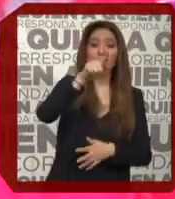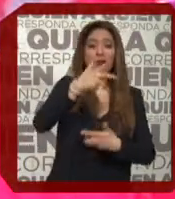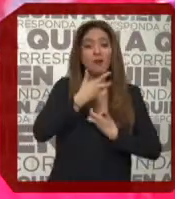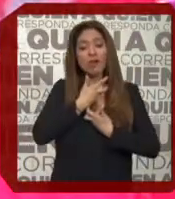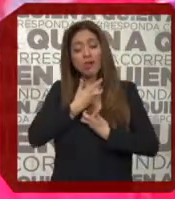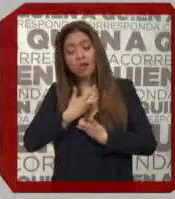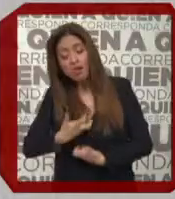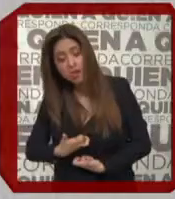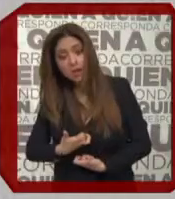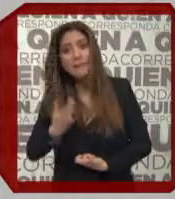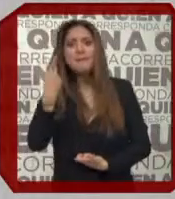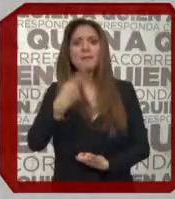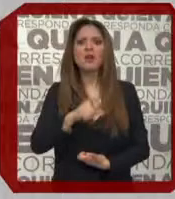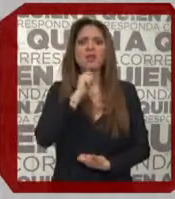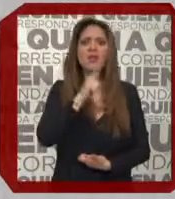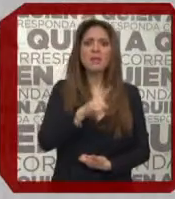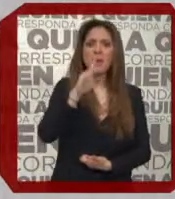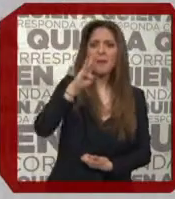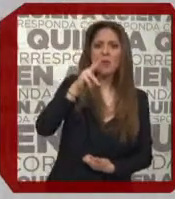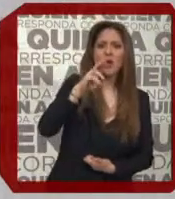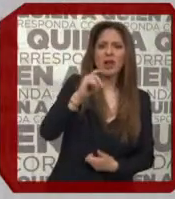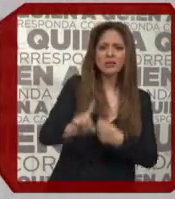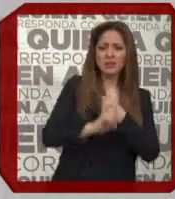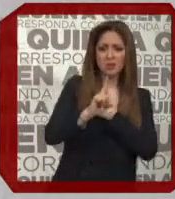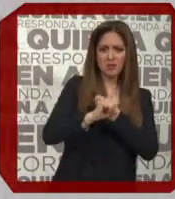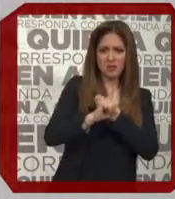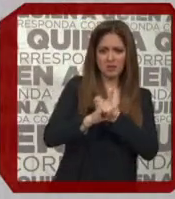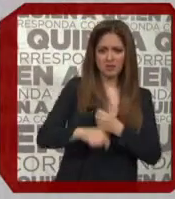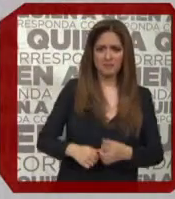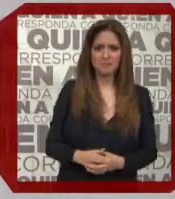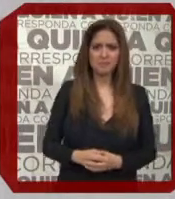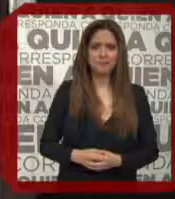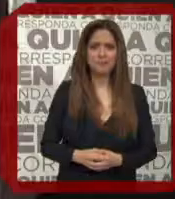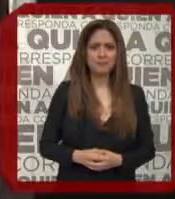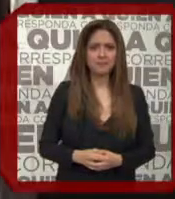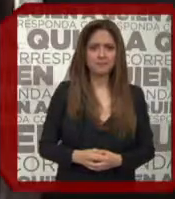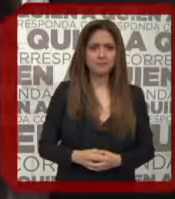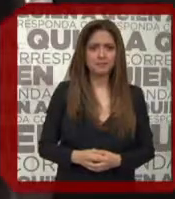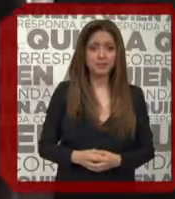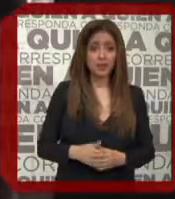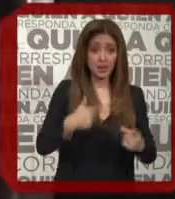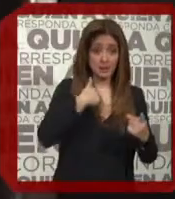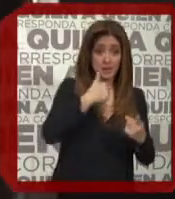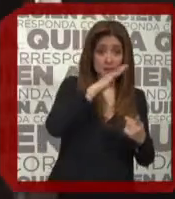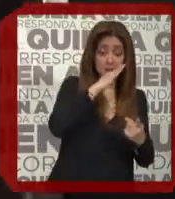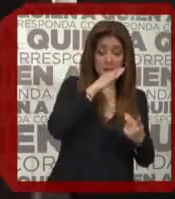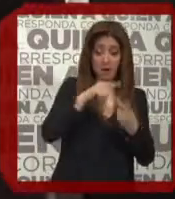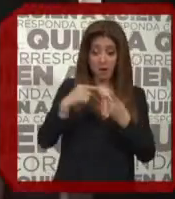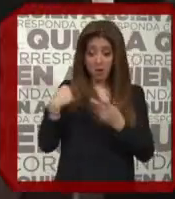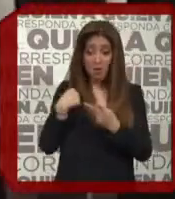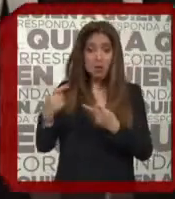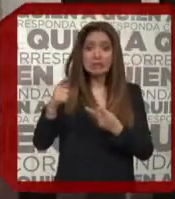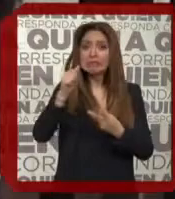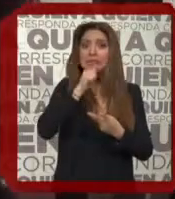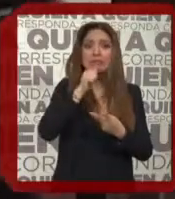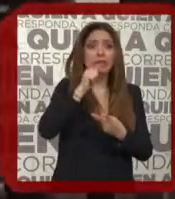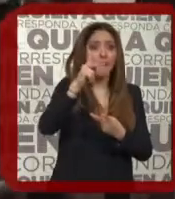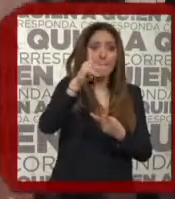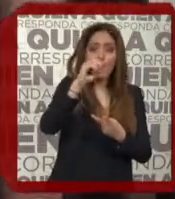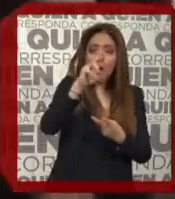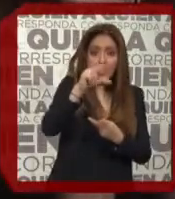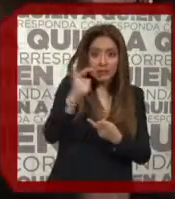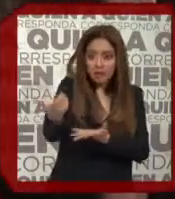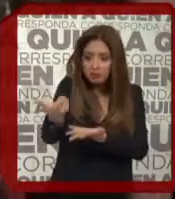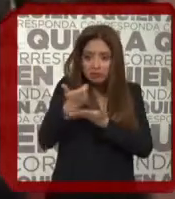muerte, sino también a la burocracia. Y mi mamá y yo nunca pudimos cobrar esa póliza. No se trata nada más de